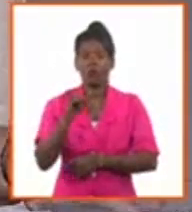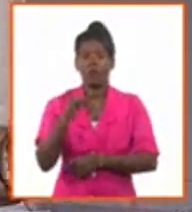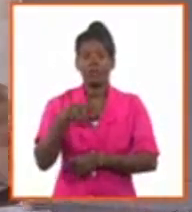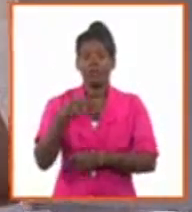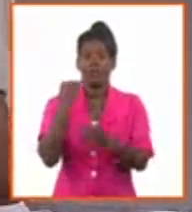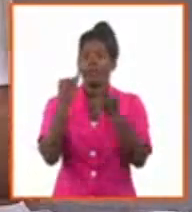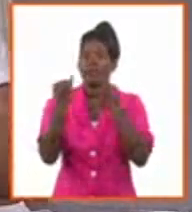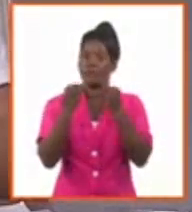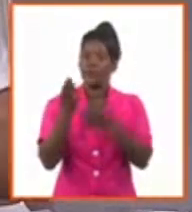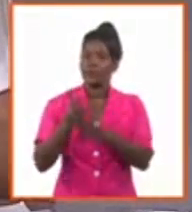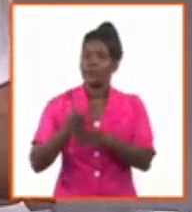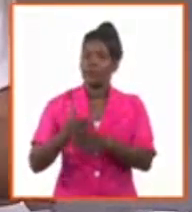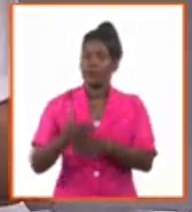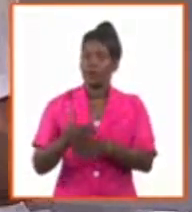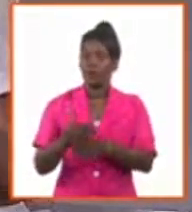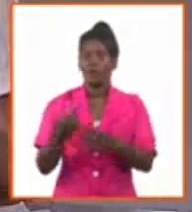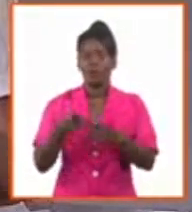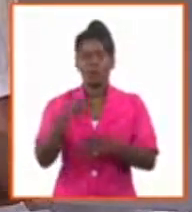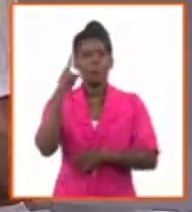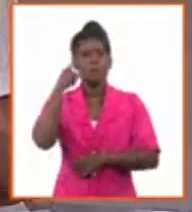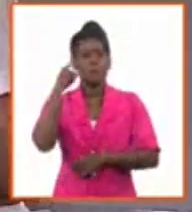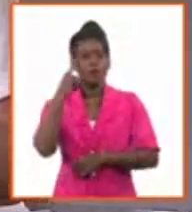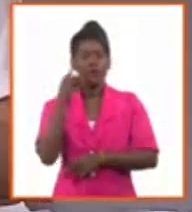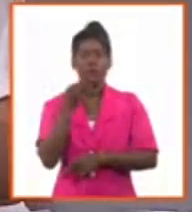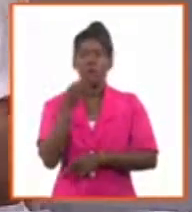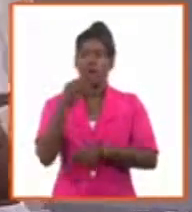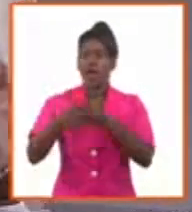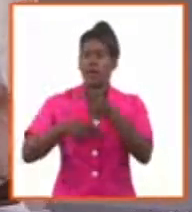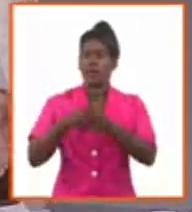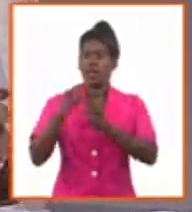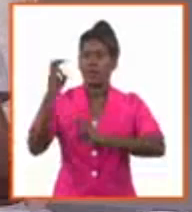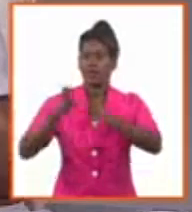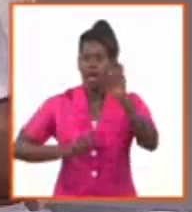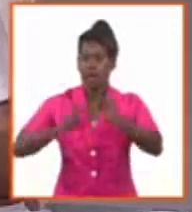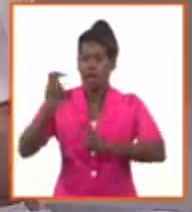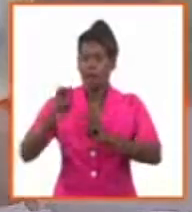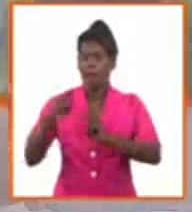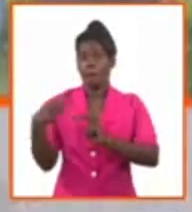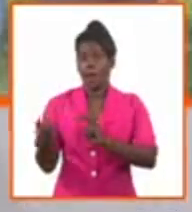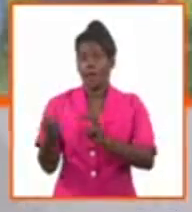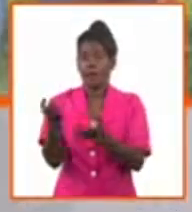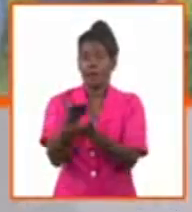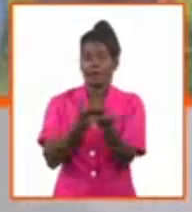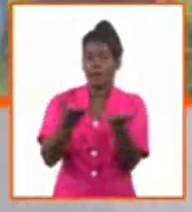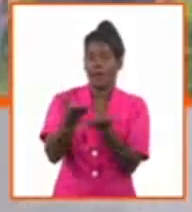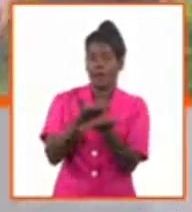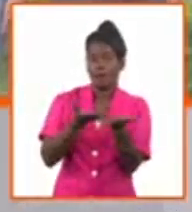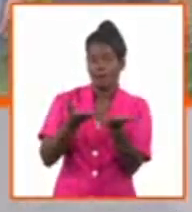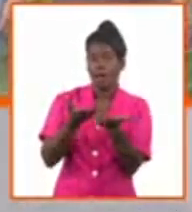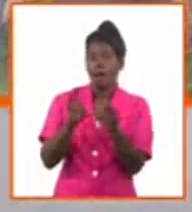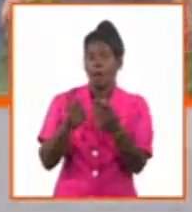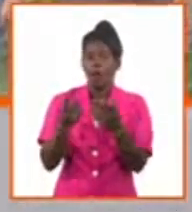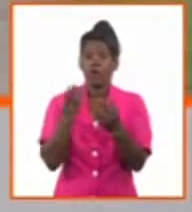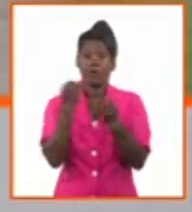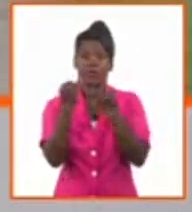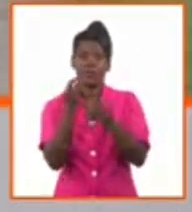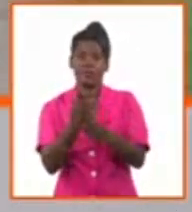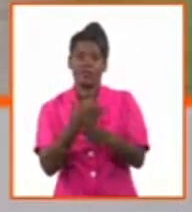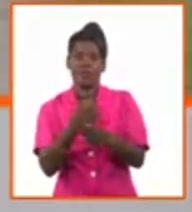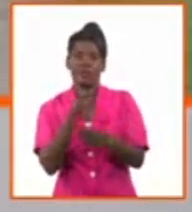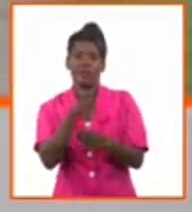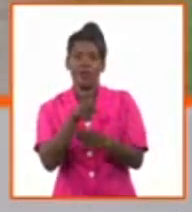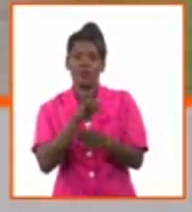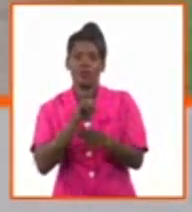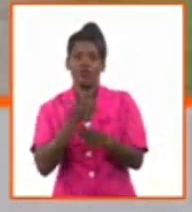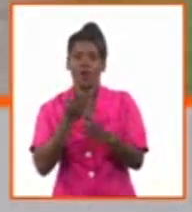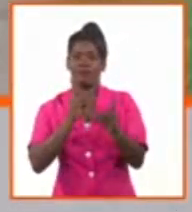de las universidades, en talleres previo a esa plenaria, talleres que puedan tener temáticas de distintos intereses también, y que